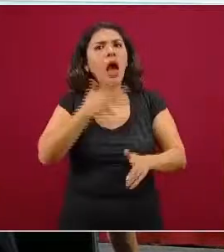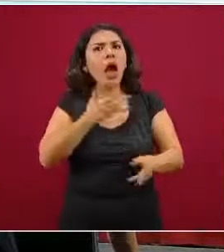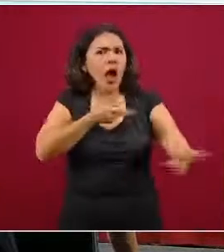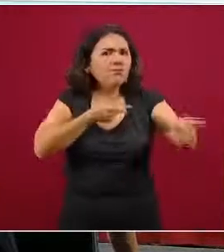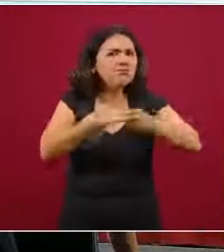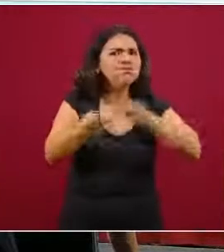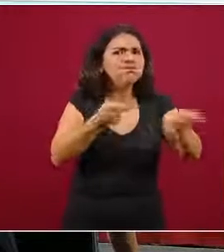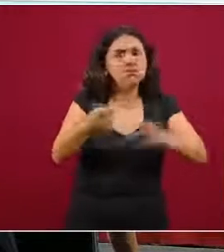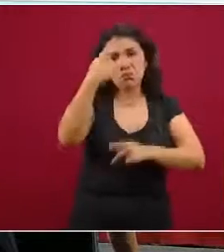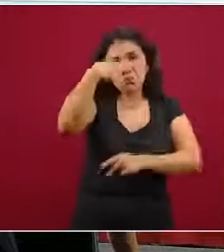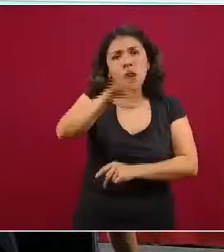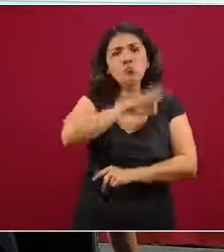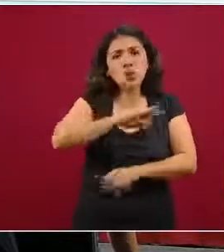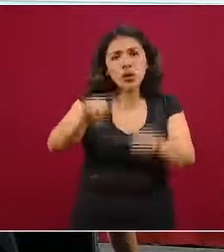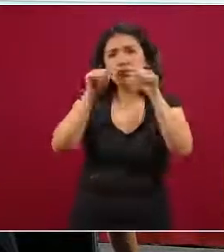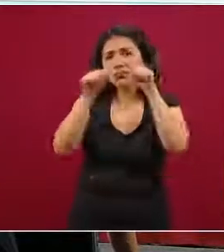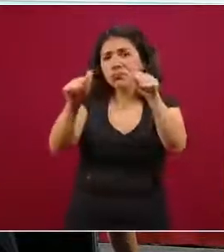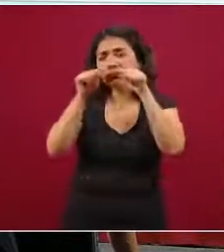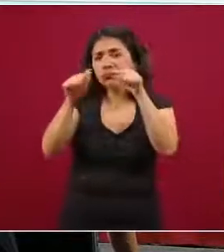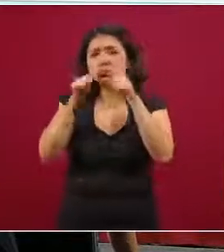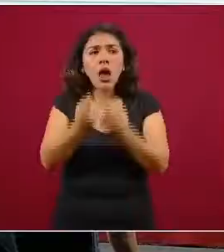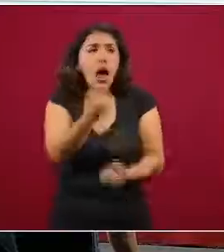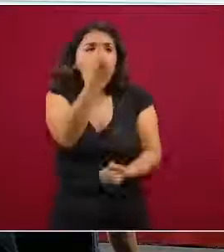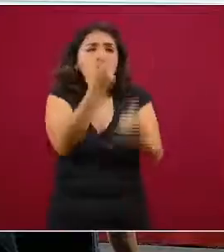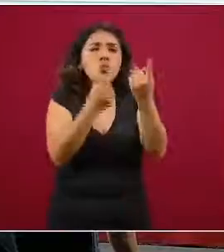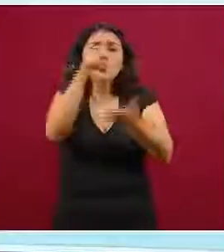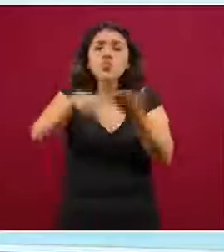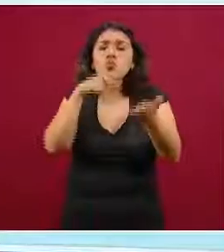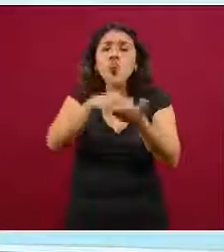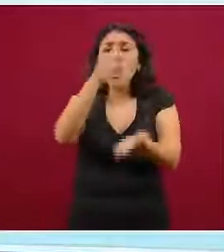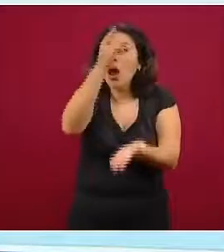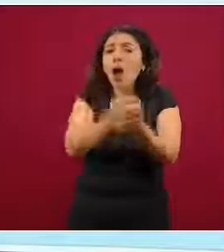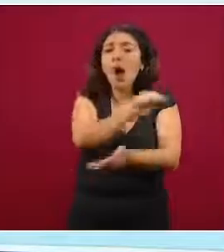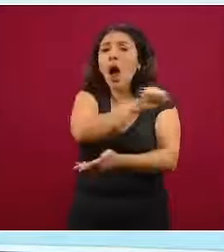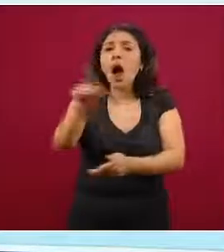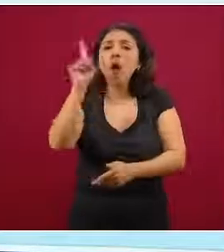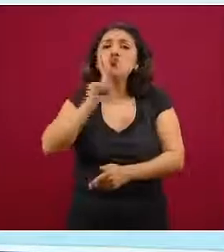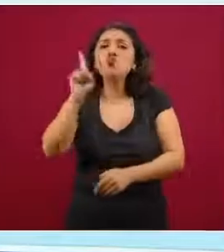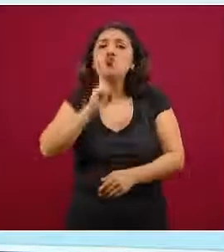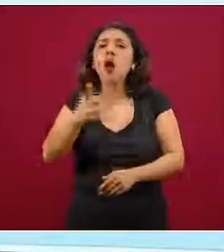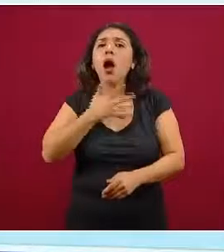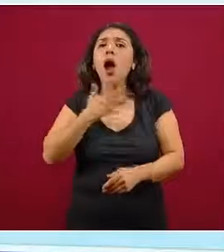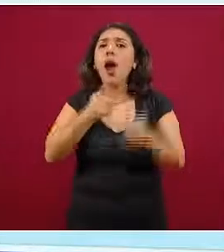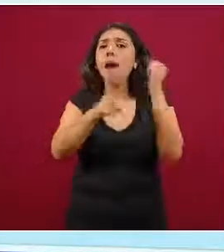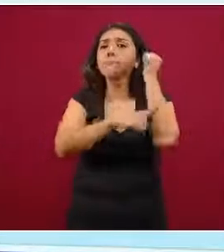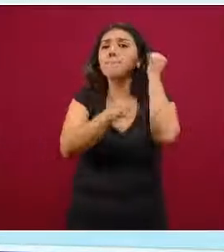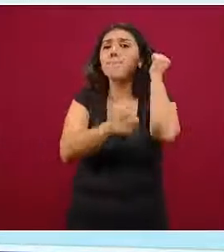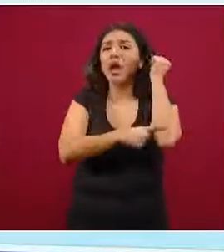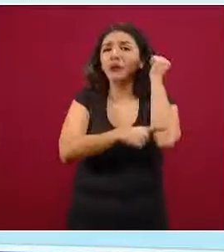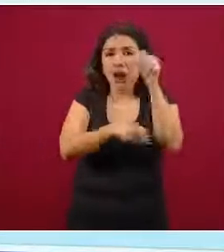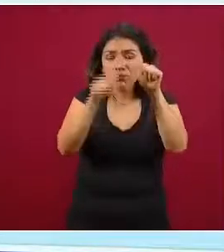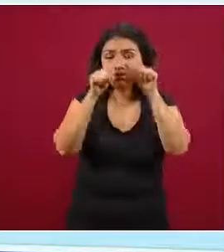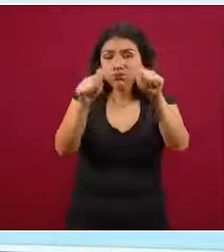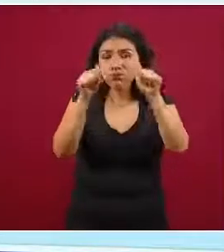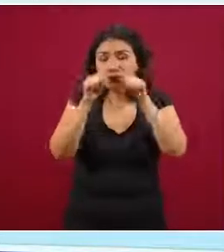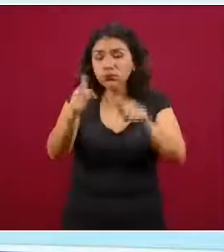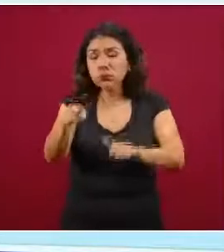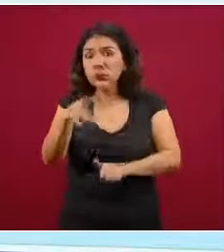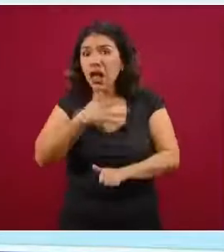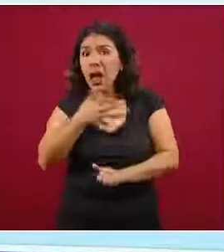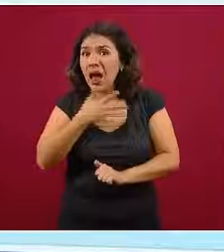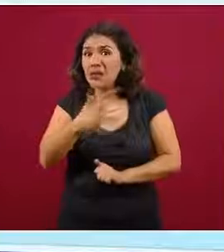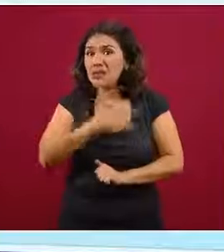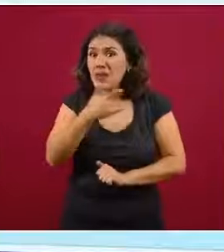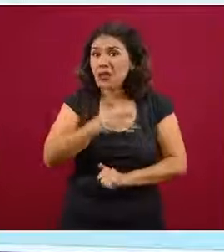reorganizadas para atender en algunos puntos solamente a pacientes que están con signos y síntomas